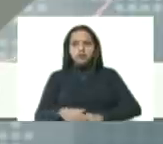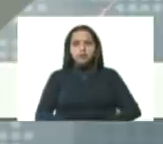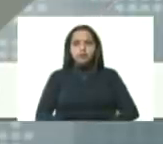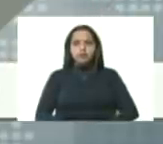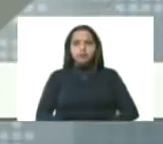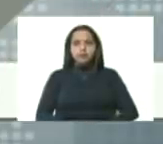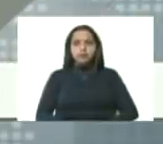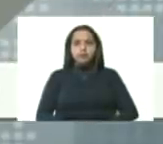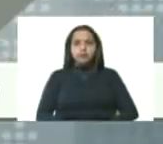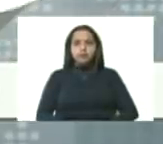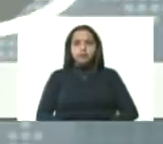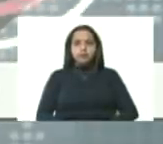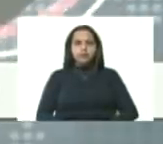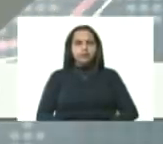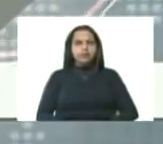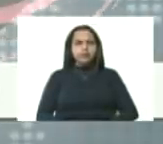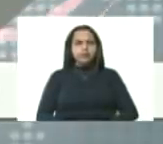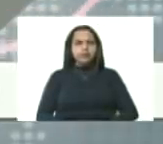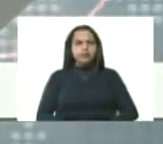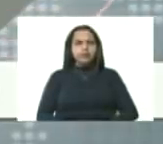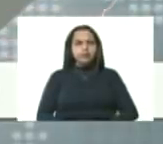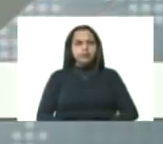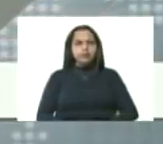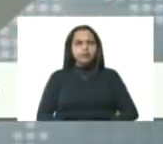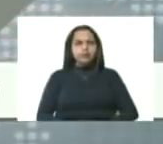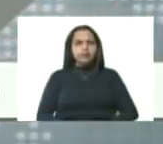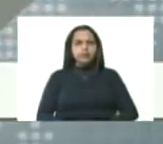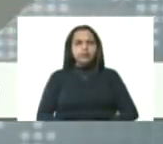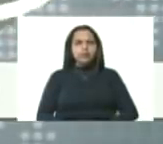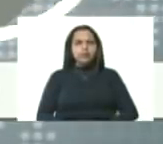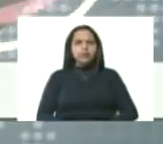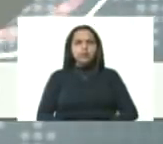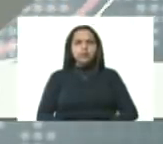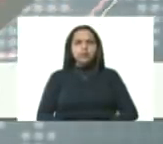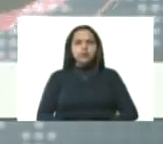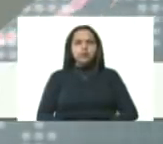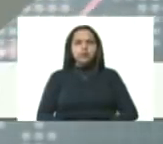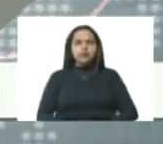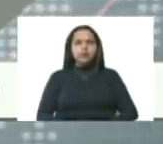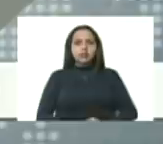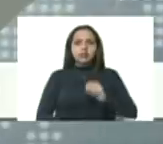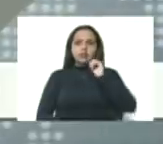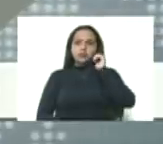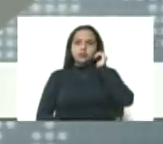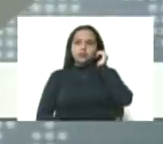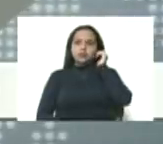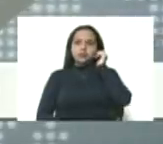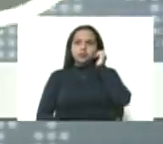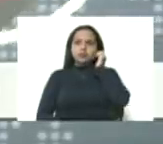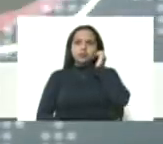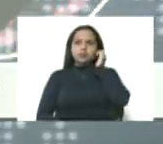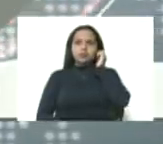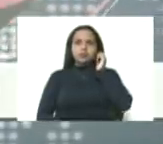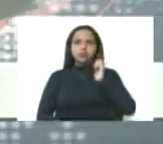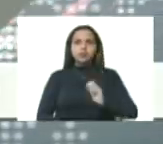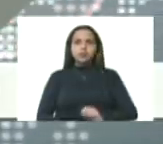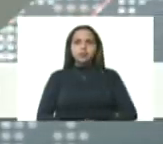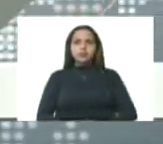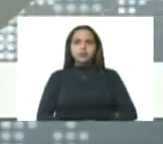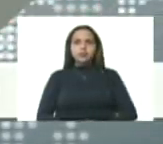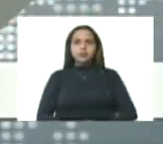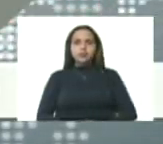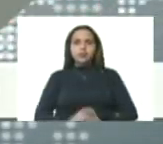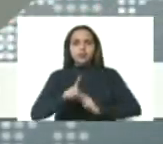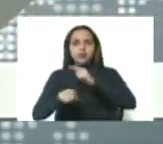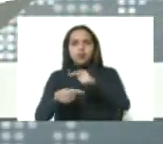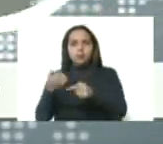San Francisco, 1 en Jesús Enrique Tocada y 1 en la Cañada de Urdaneta. Luego vamos al estado Aragua, que